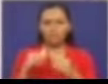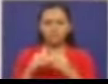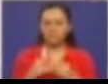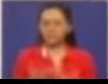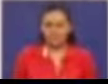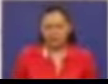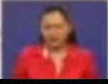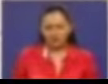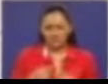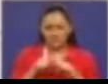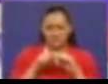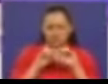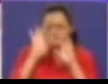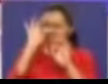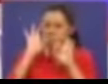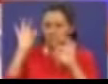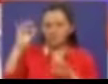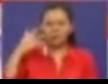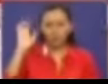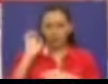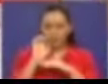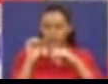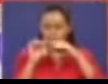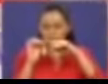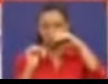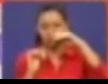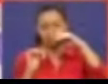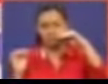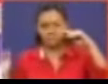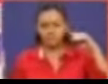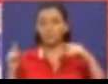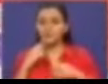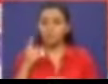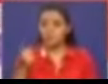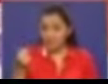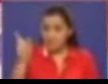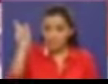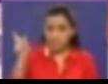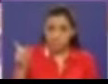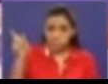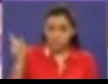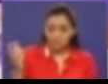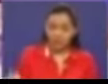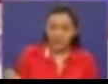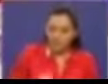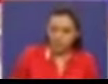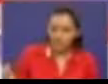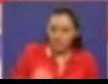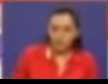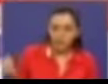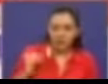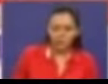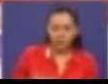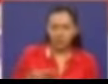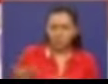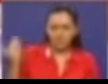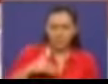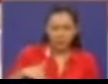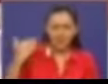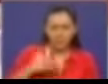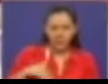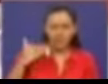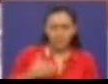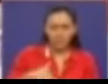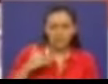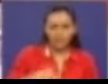repetición nos quieren imponer. Creen que en la repetición está la demostración. Ellos saben que no es así, pero son estrategias